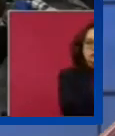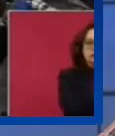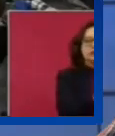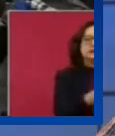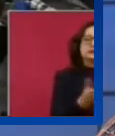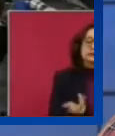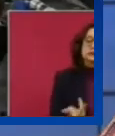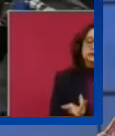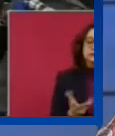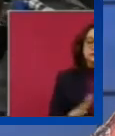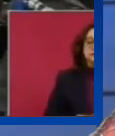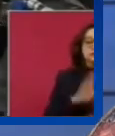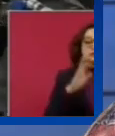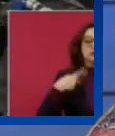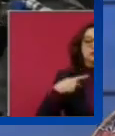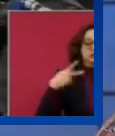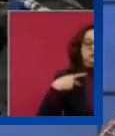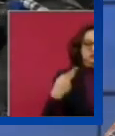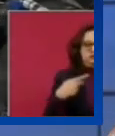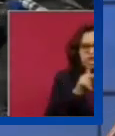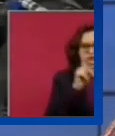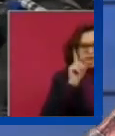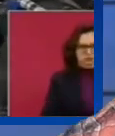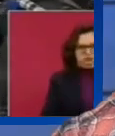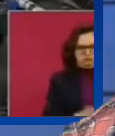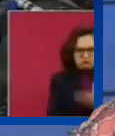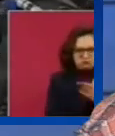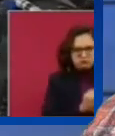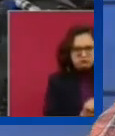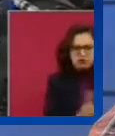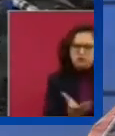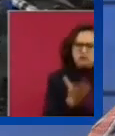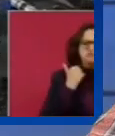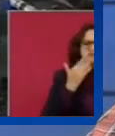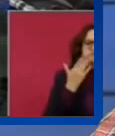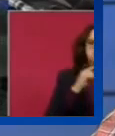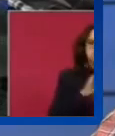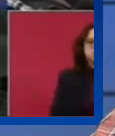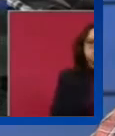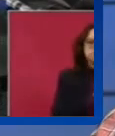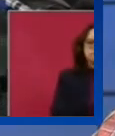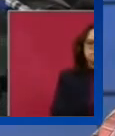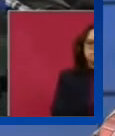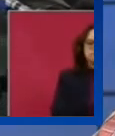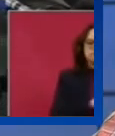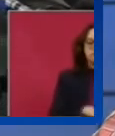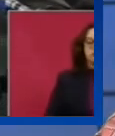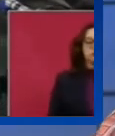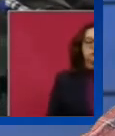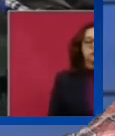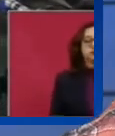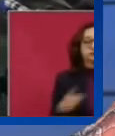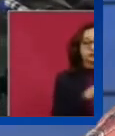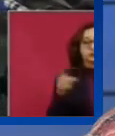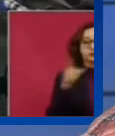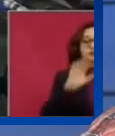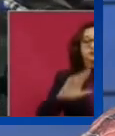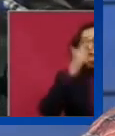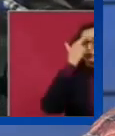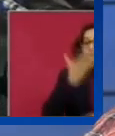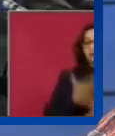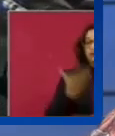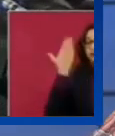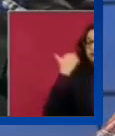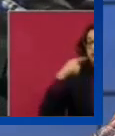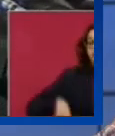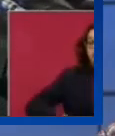no existe. Resaltó que a su gobierno le informan millones de mexicanos y los choferes de